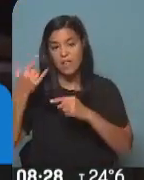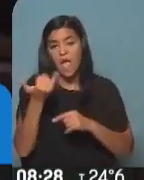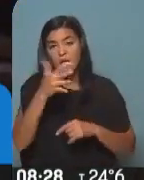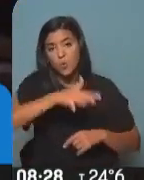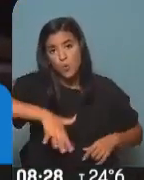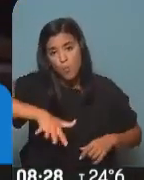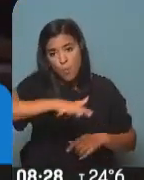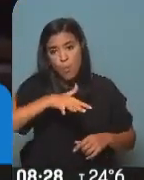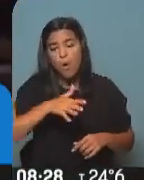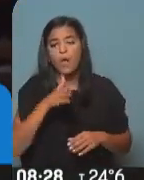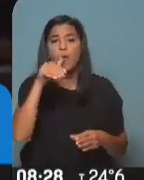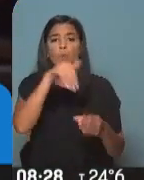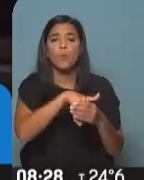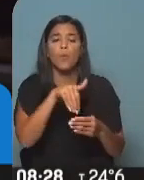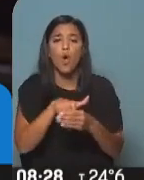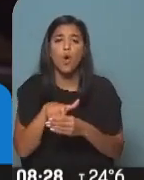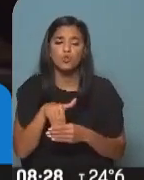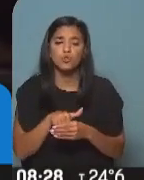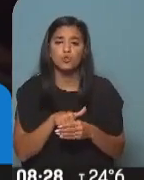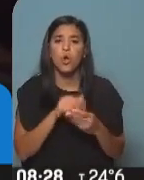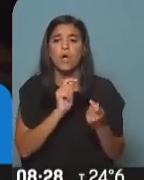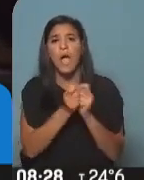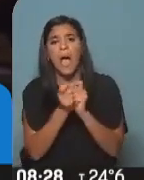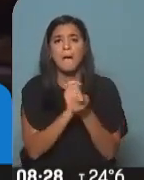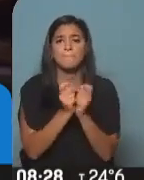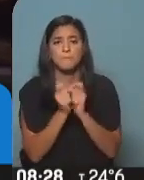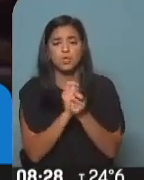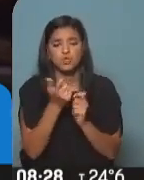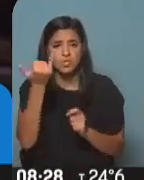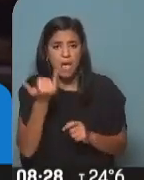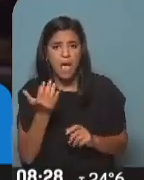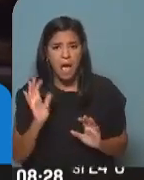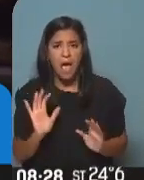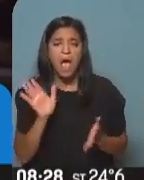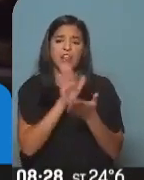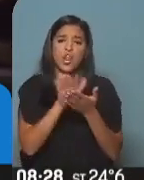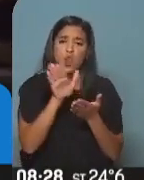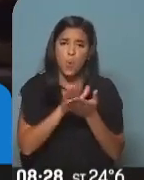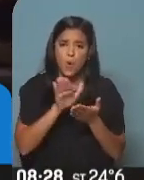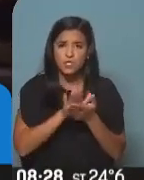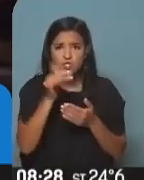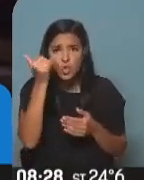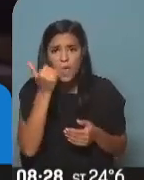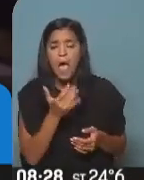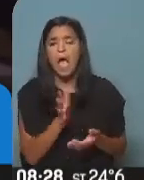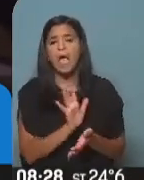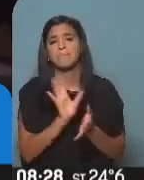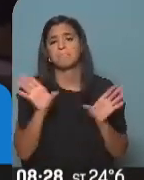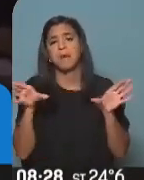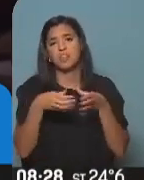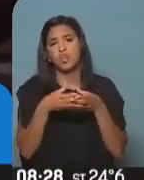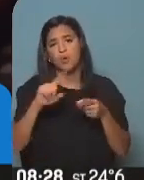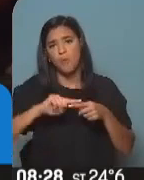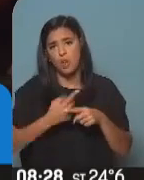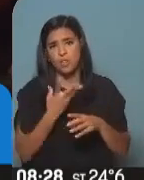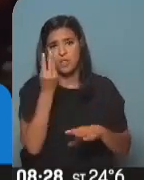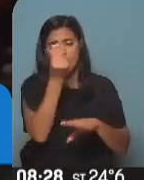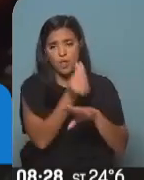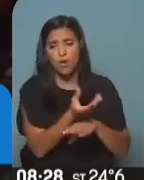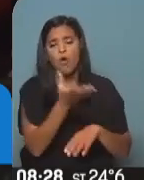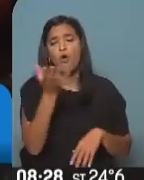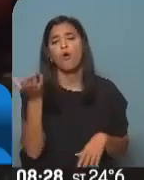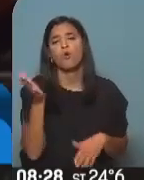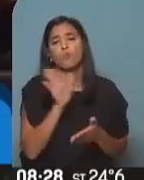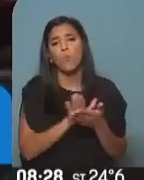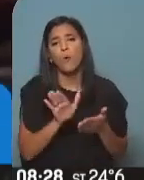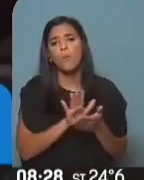donde el voto es más dinámico y hay cambios efectivos, renovación de partidos políticos en el poder. Podemos pensar en, no sé,